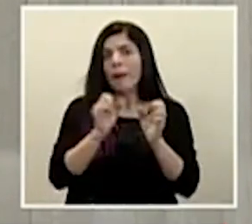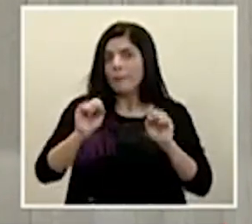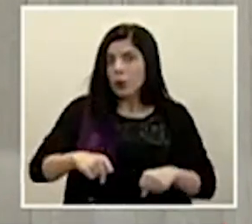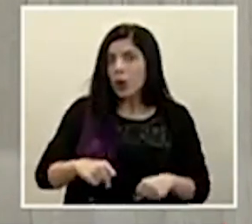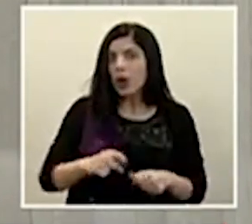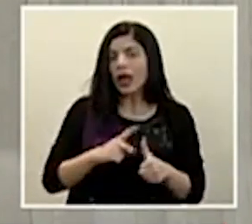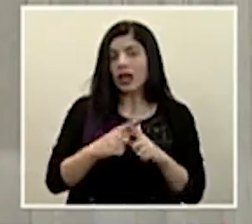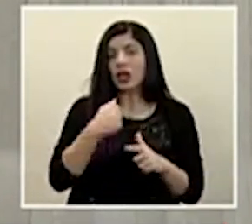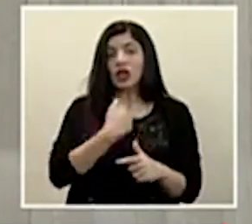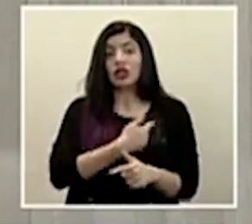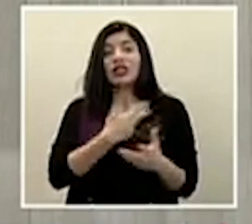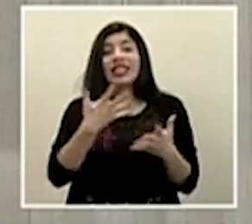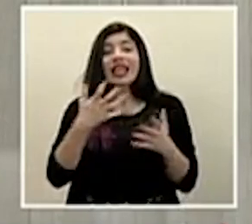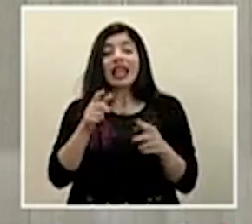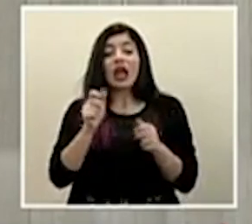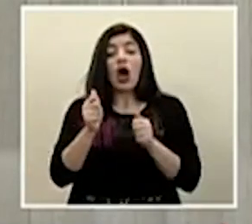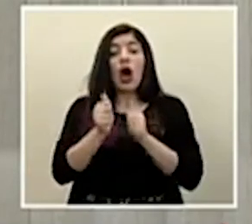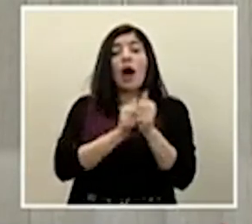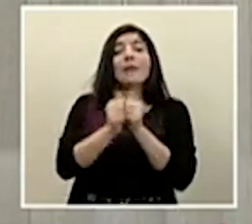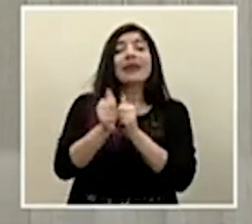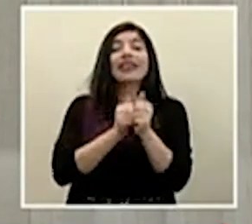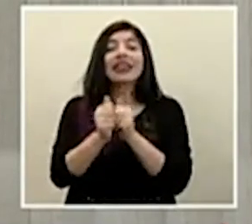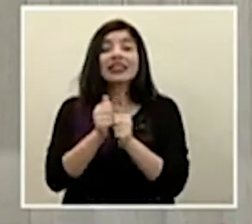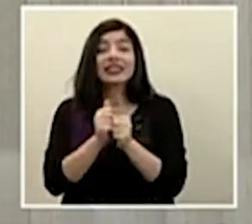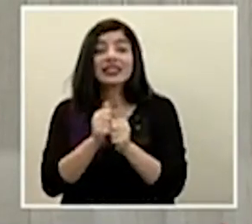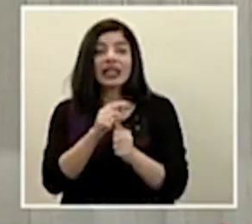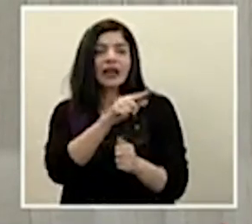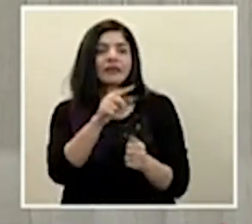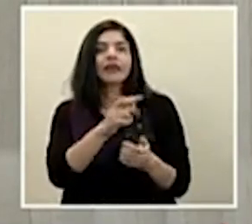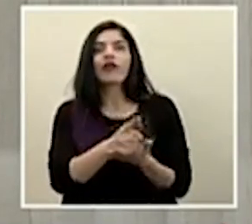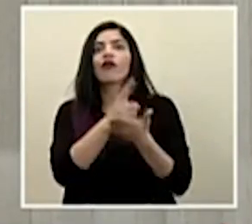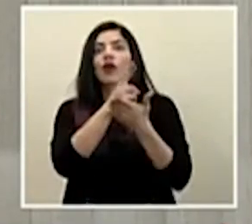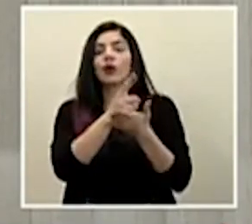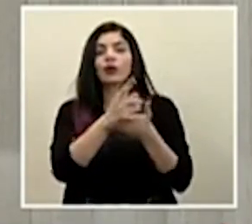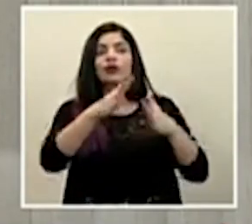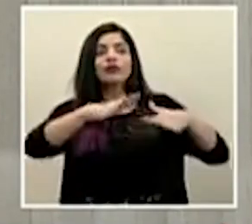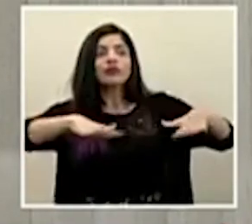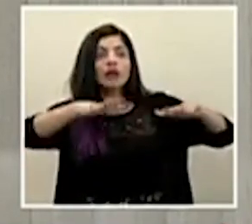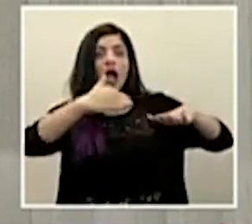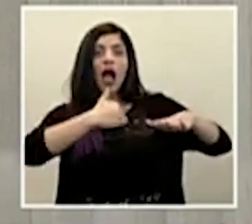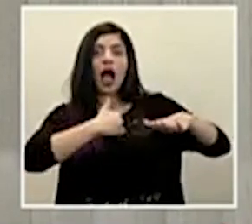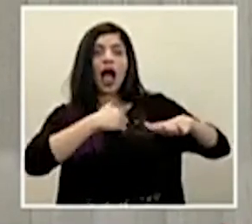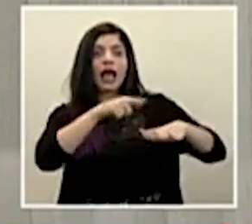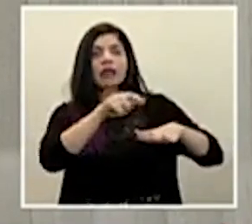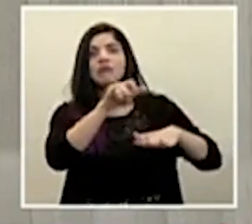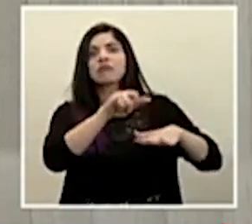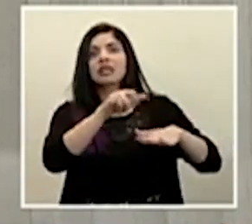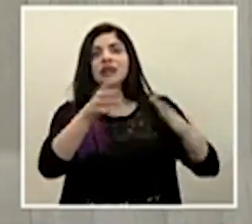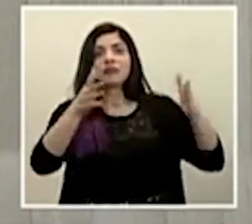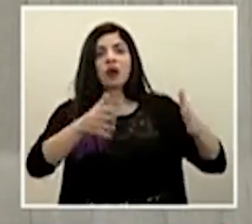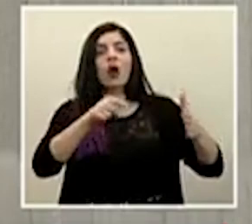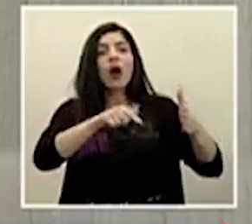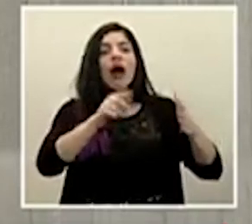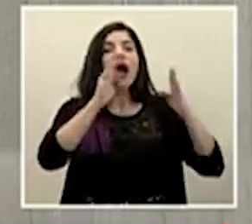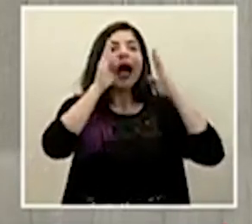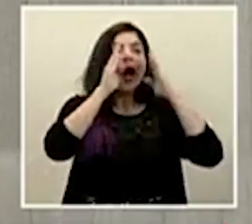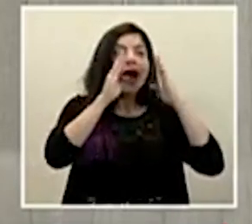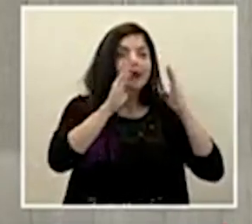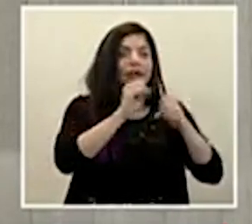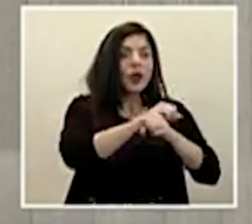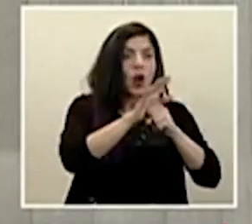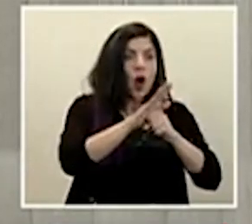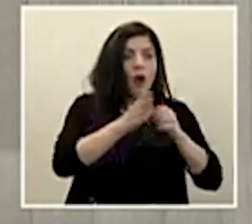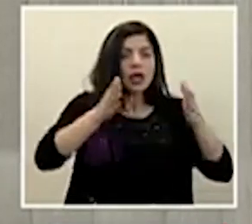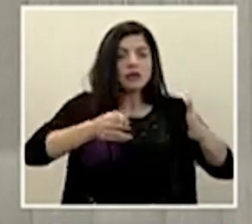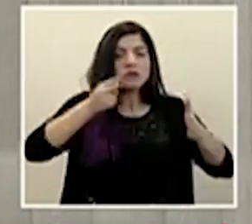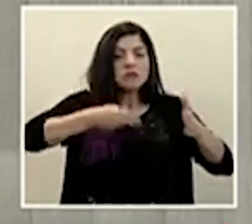la competencia por los recursos, que son los mismos que se requieren para atender una pandemia como esta de